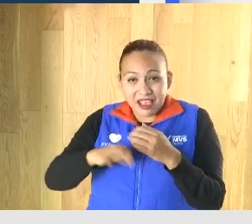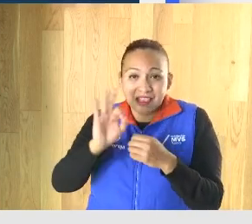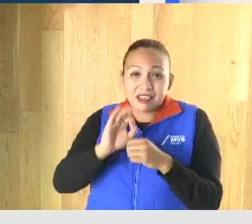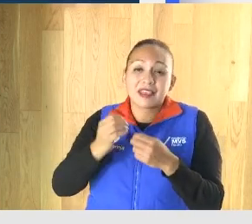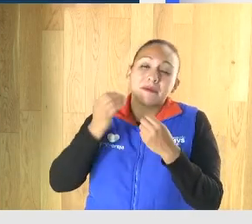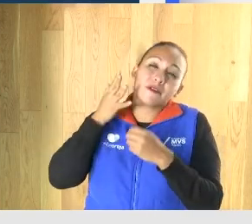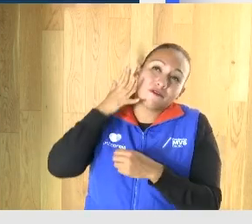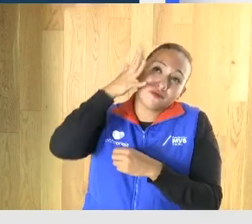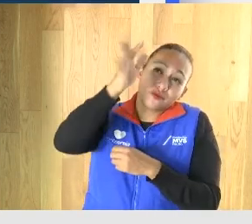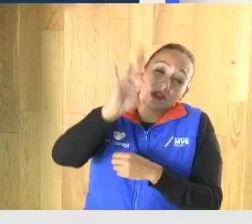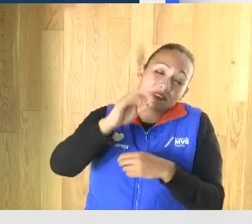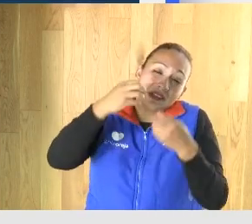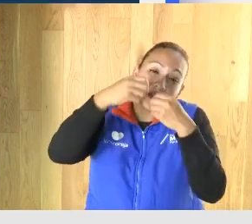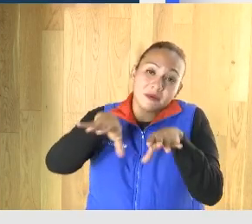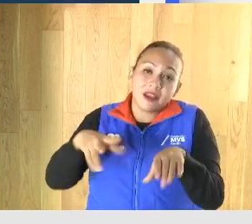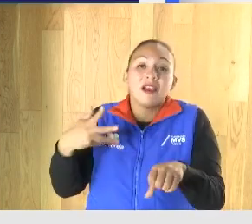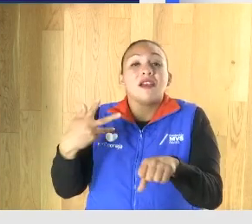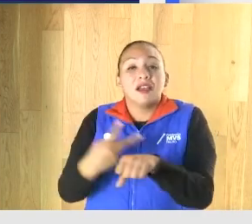de largo plazo.